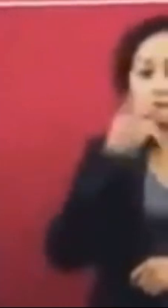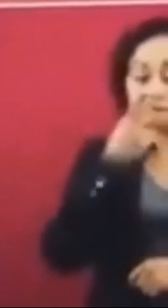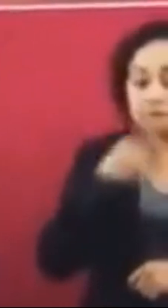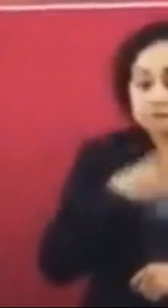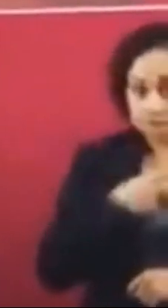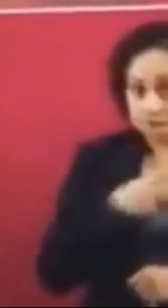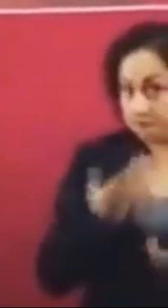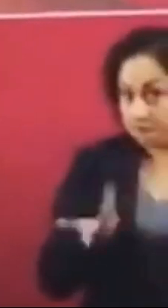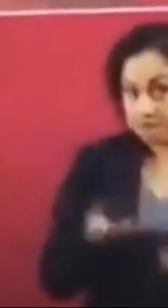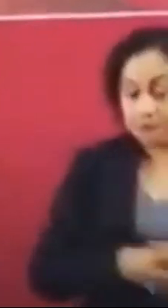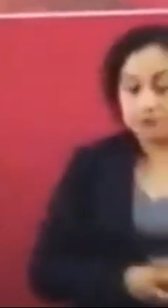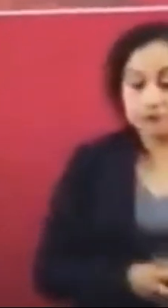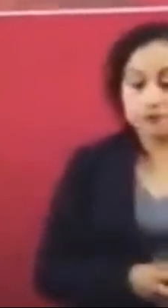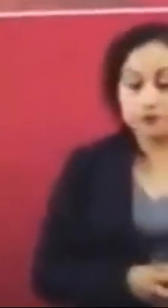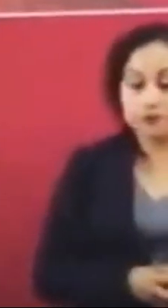como